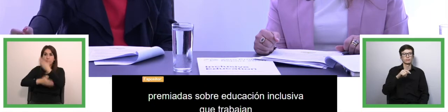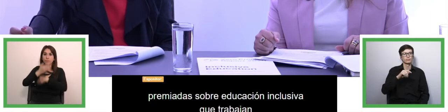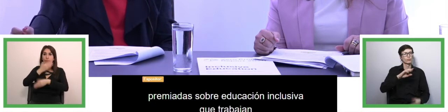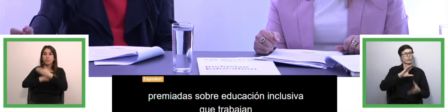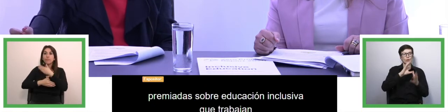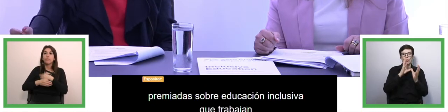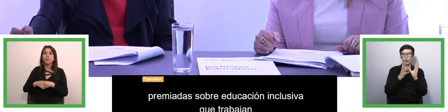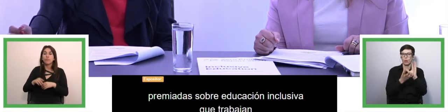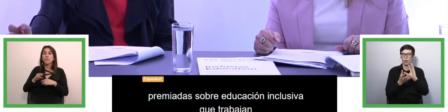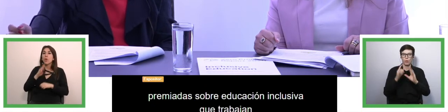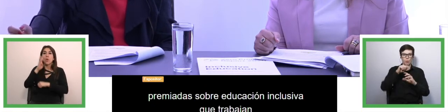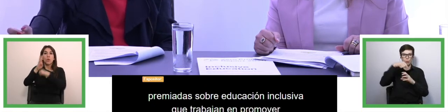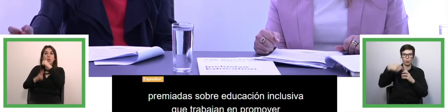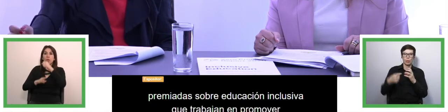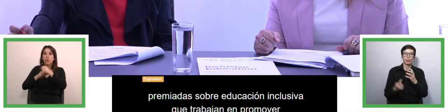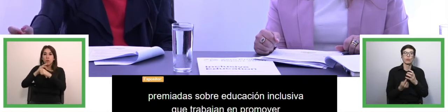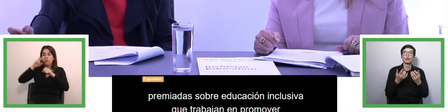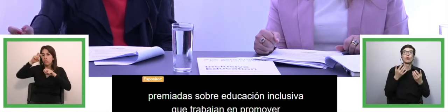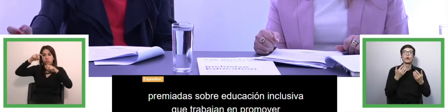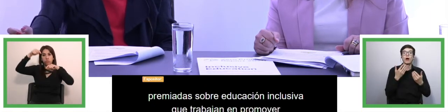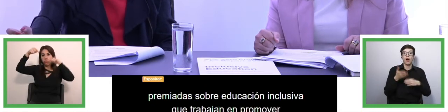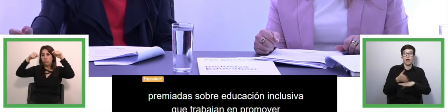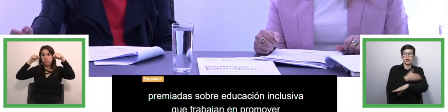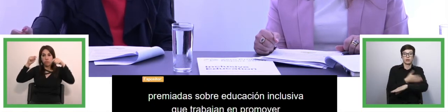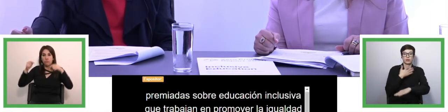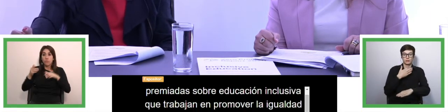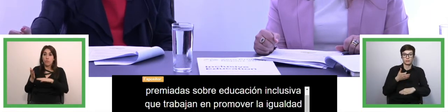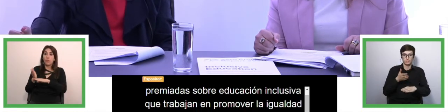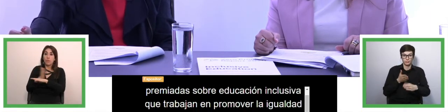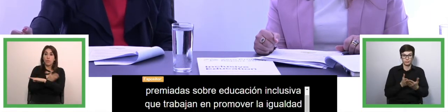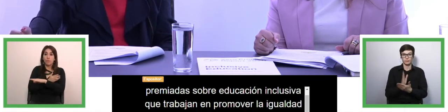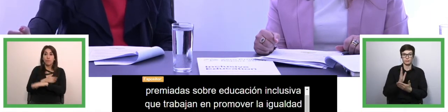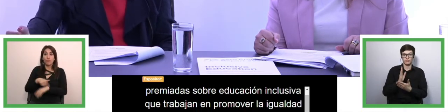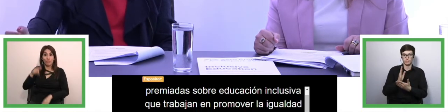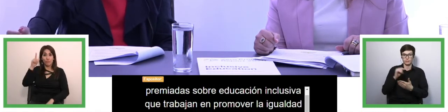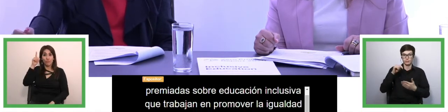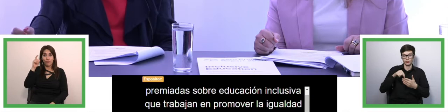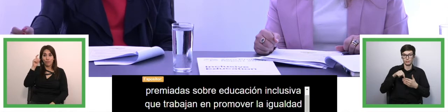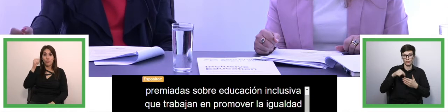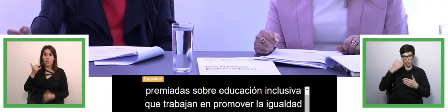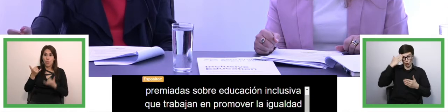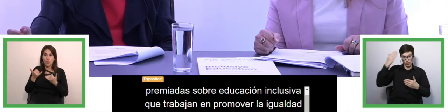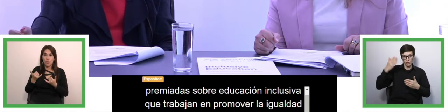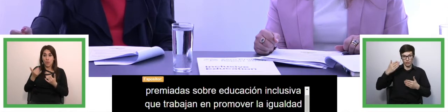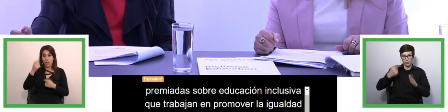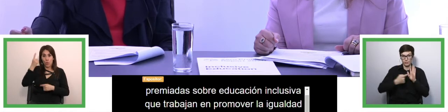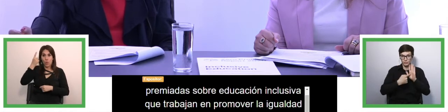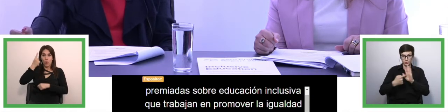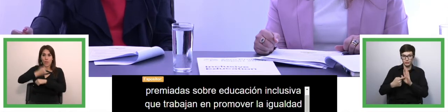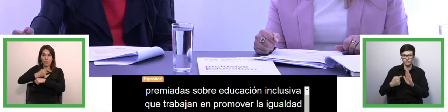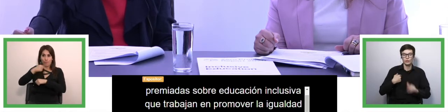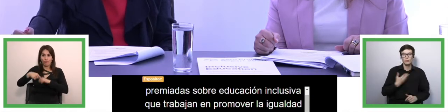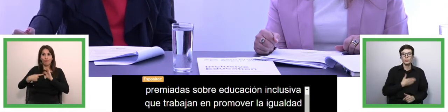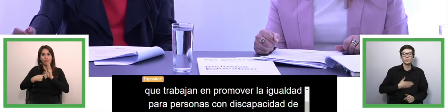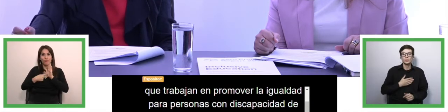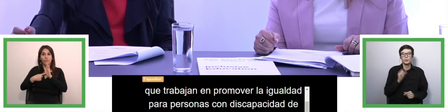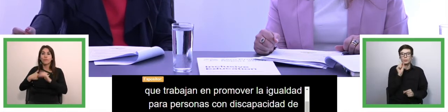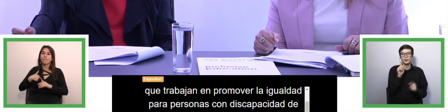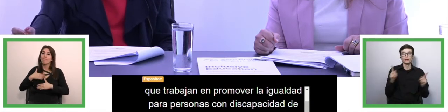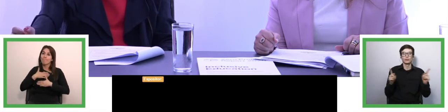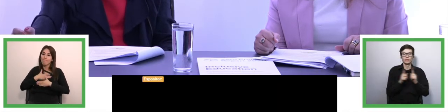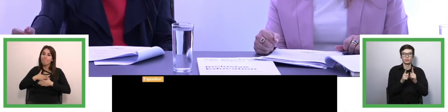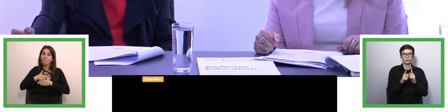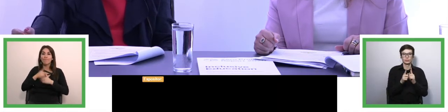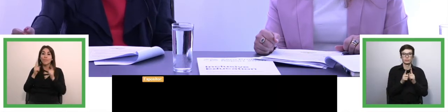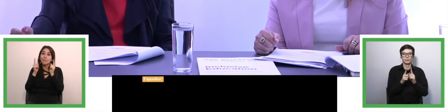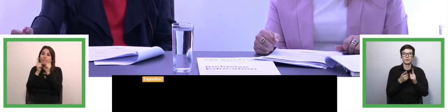mundo. Antes de dar inicio a nuestra agenda de hoy, nos gustaría hacer un pequeño resumen de las